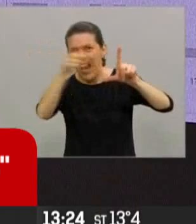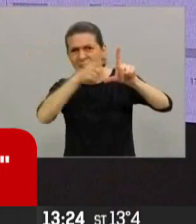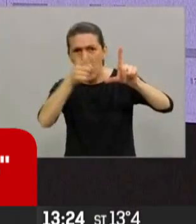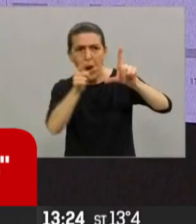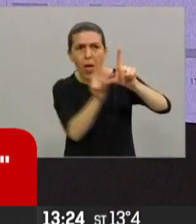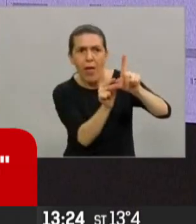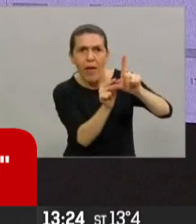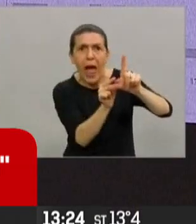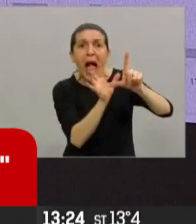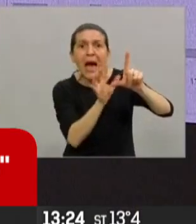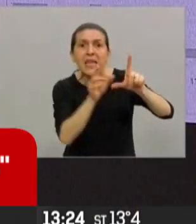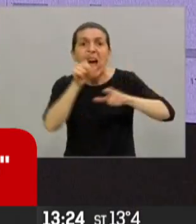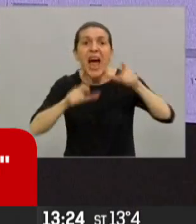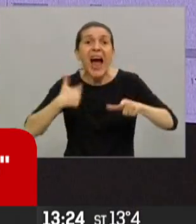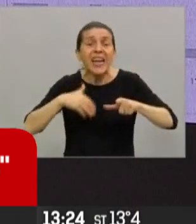nuestra tasa de mortalidad.